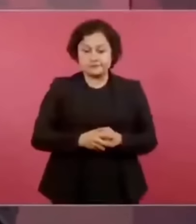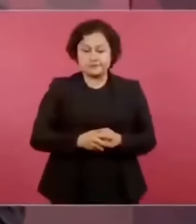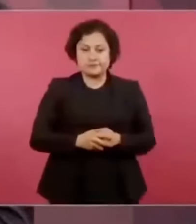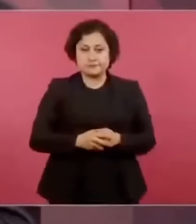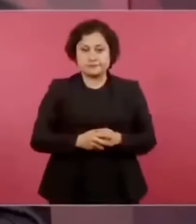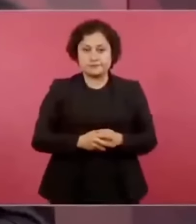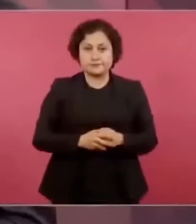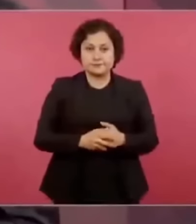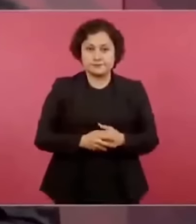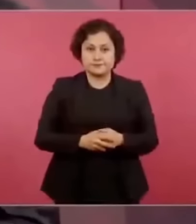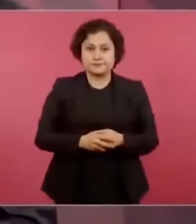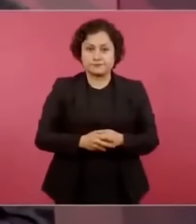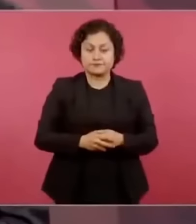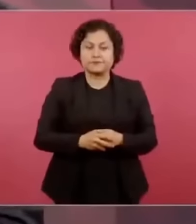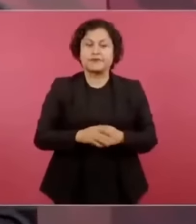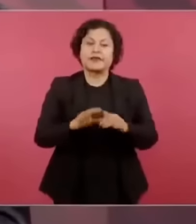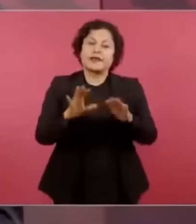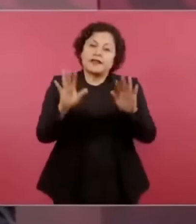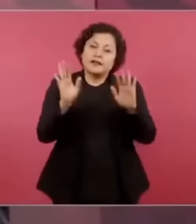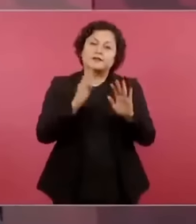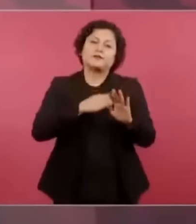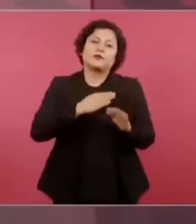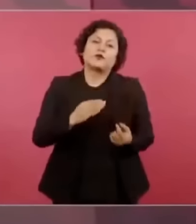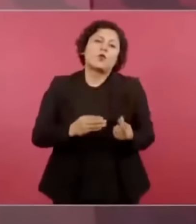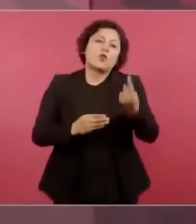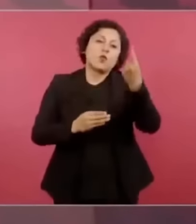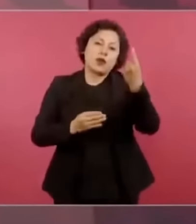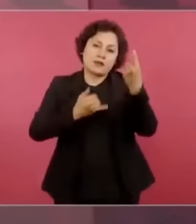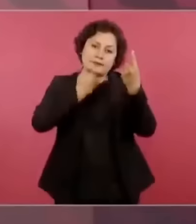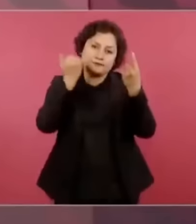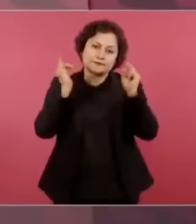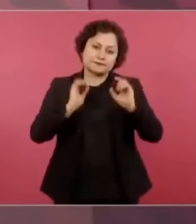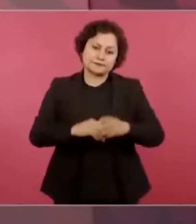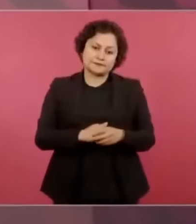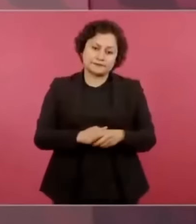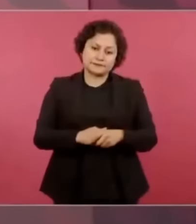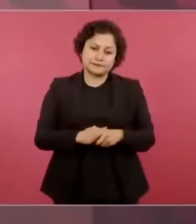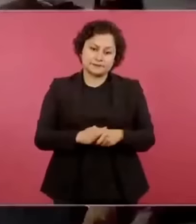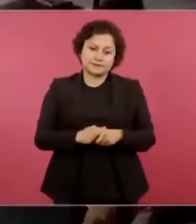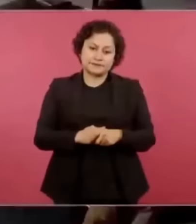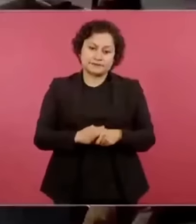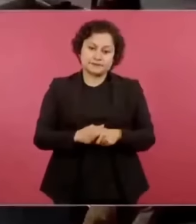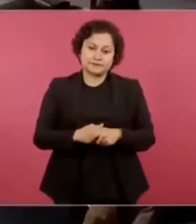con Lili, pero… Con una senadora. Particular. O sea, me equivoqué. Y además,